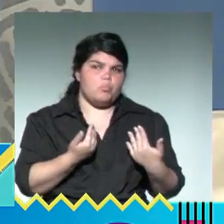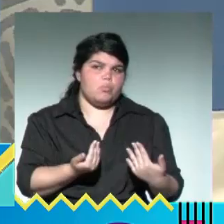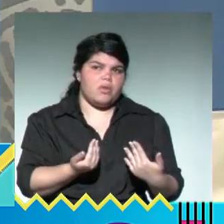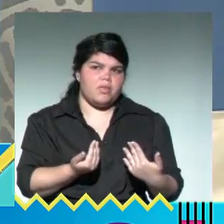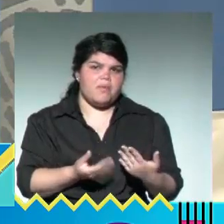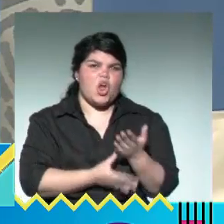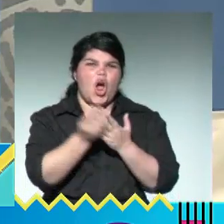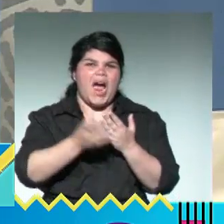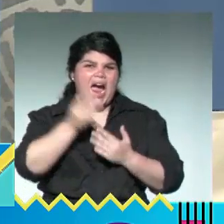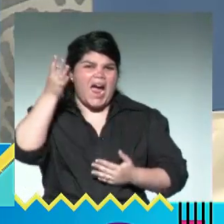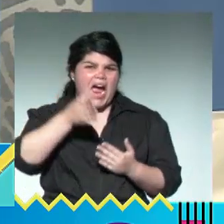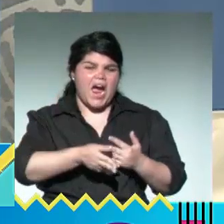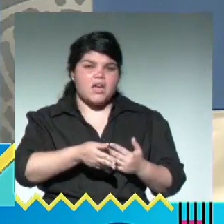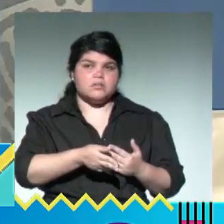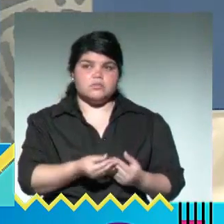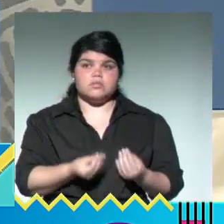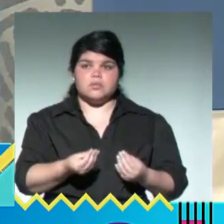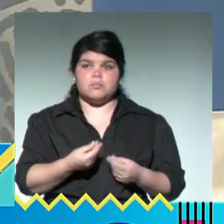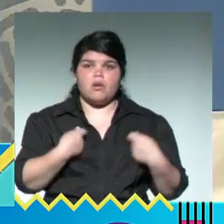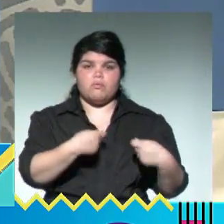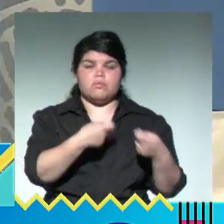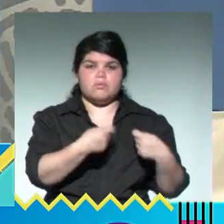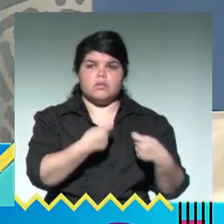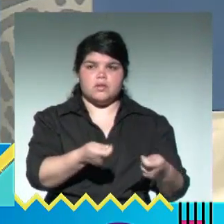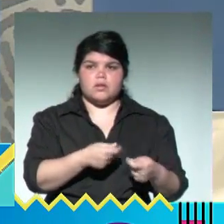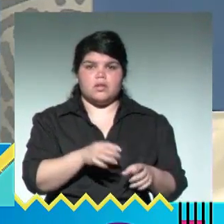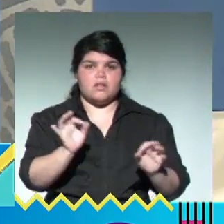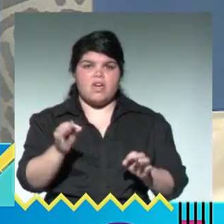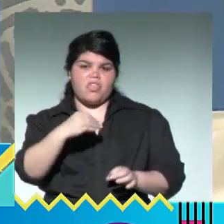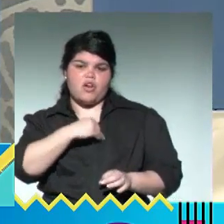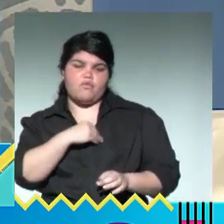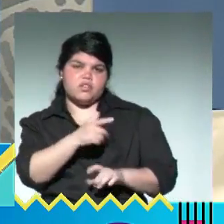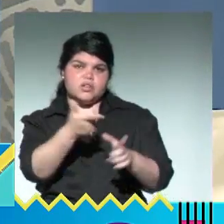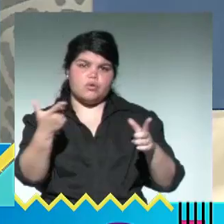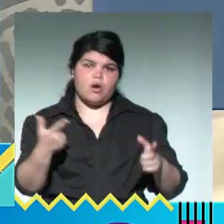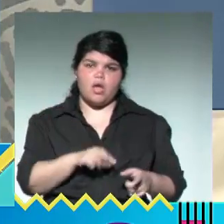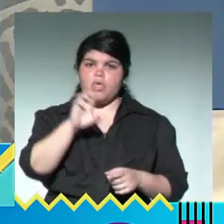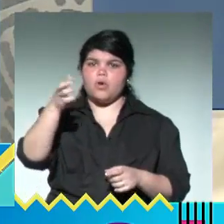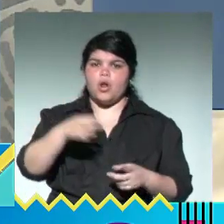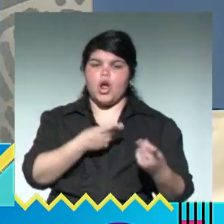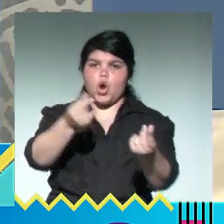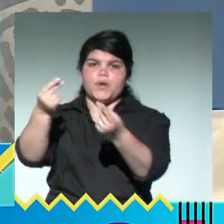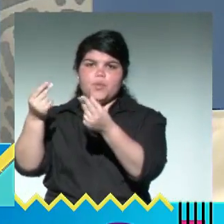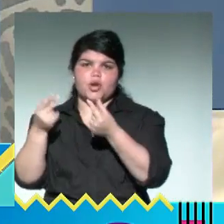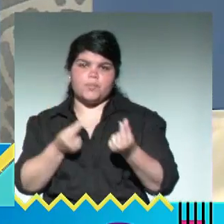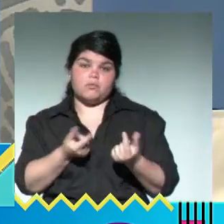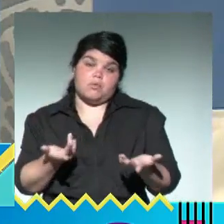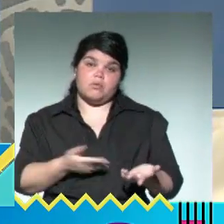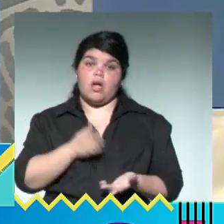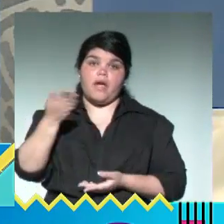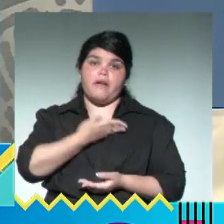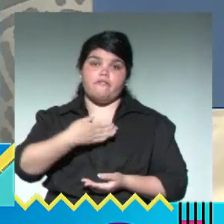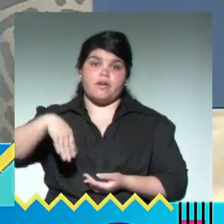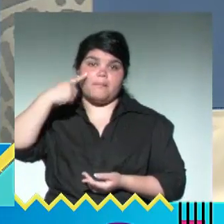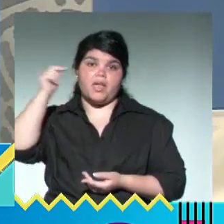llegamos... No me financia más los mercados de capitales, no me creen, están todos yendo a comprar dólares, bueno, vamos al Fondo Monetario, que me dé el financiamiento